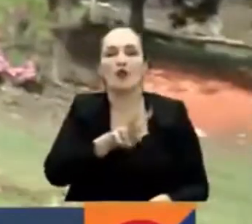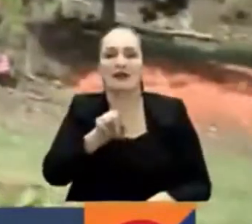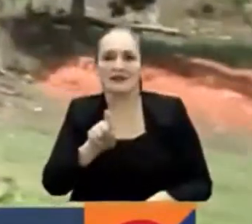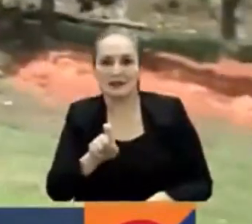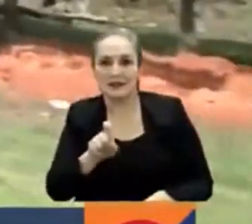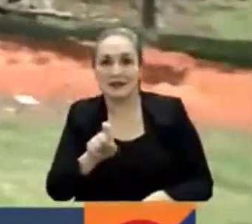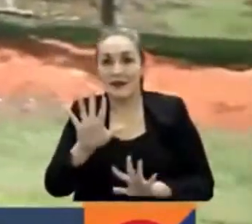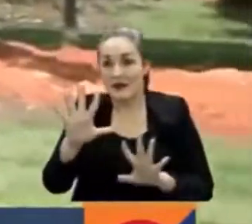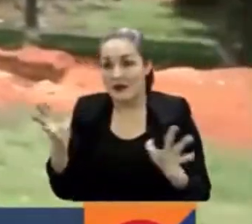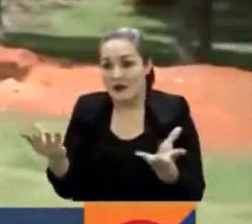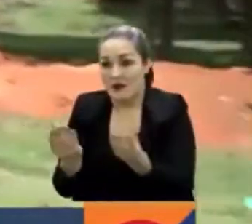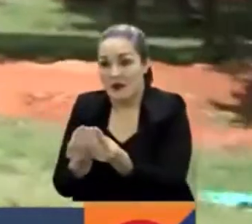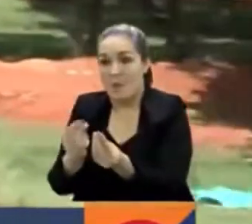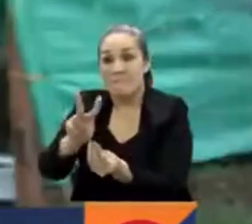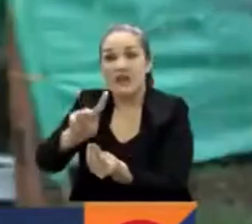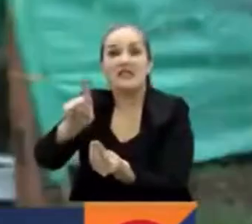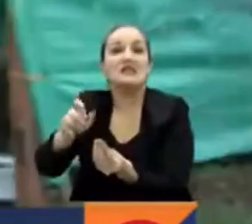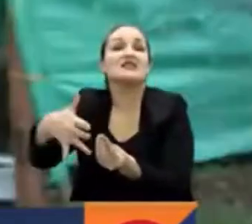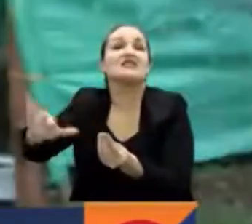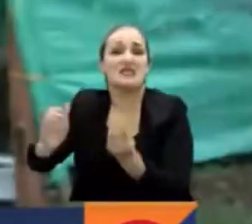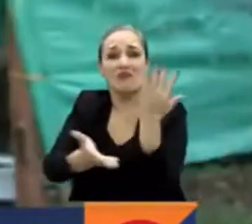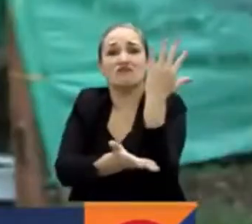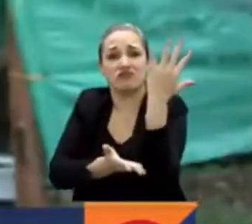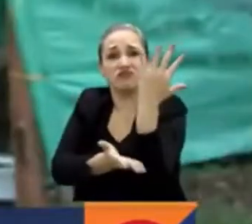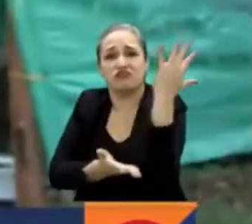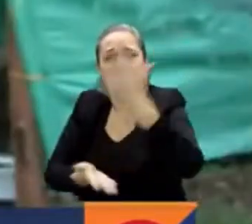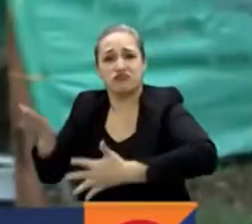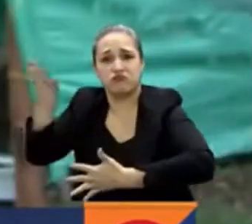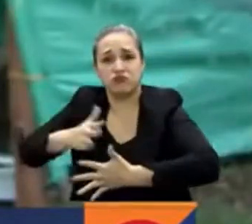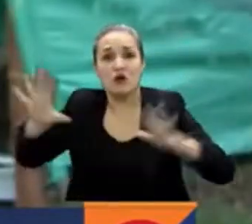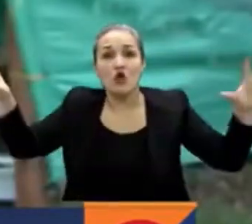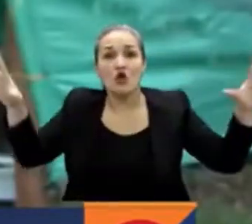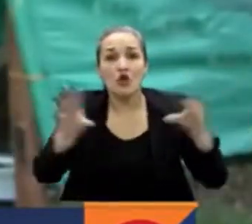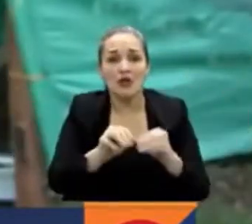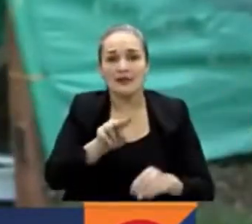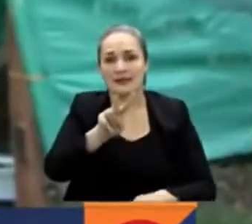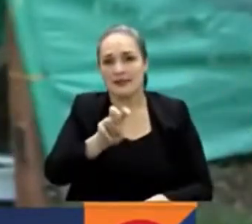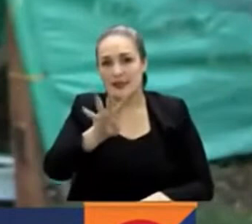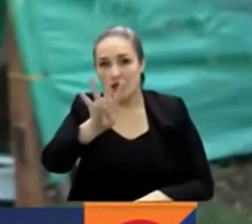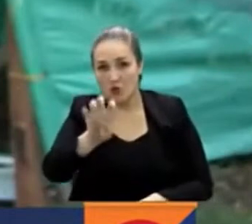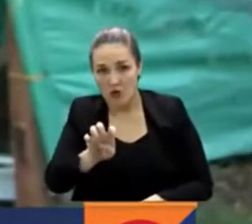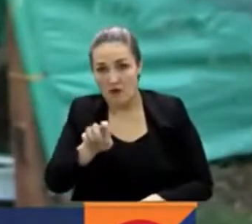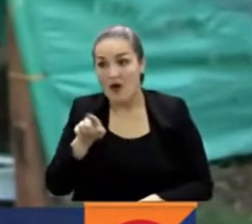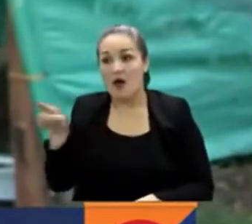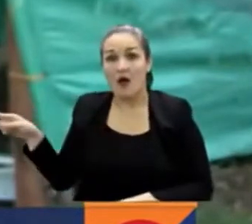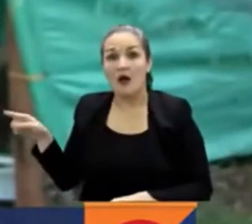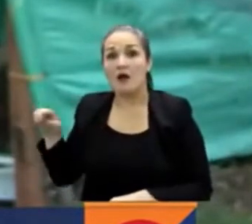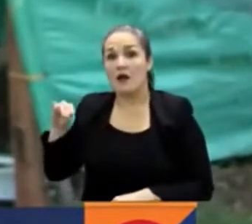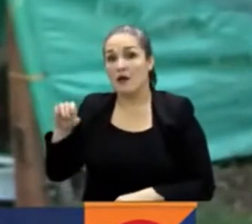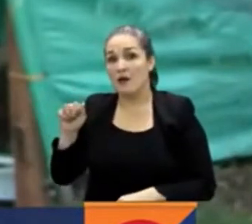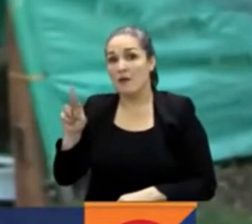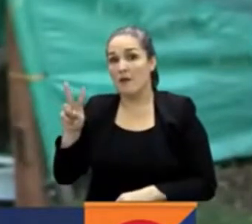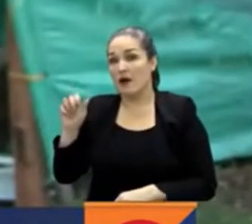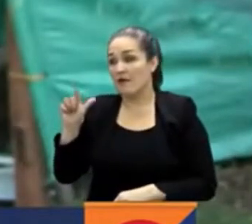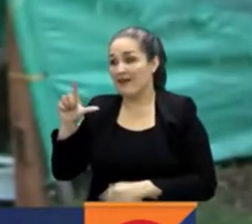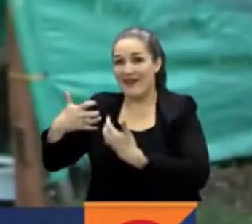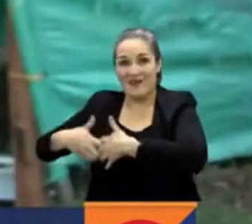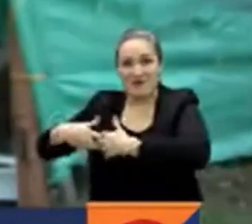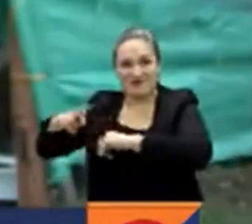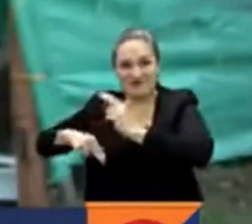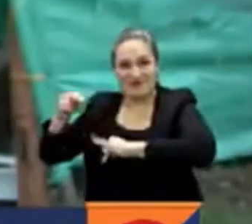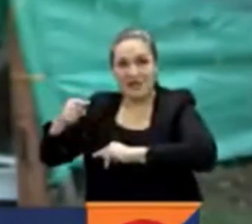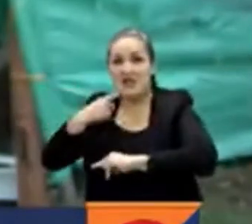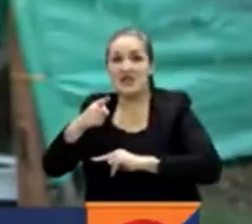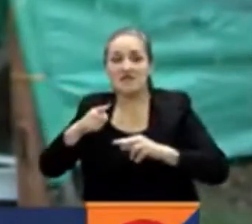cuales 26 ya han sido talados. Total son 79 árboles. Marval hizo una petición para que le dejaran pues como